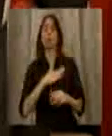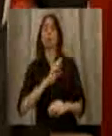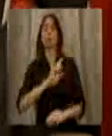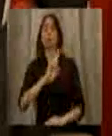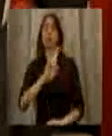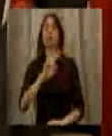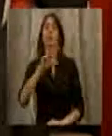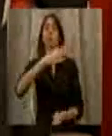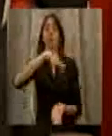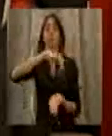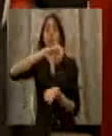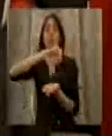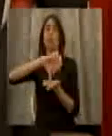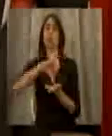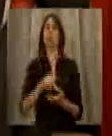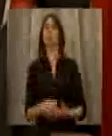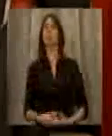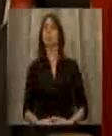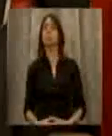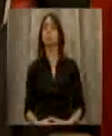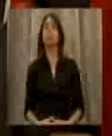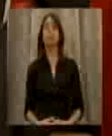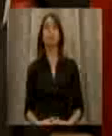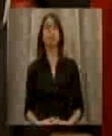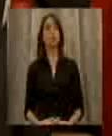nuestro país.